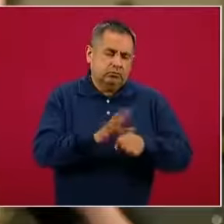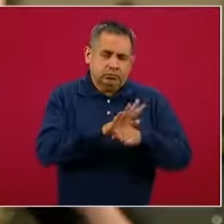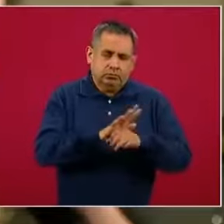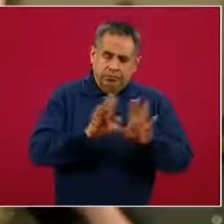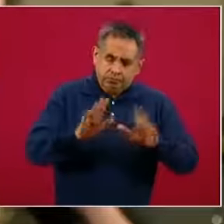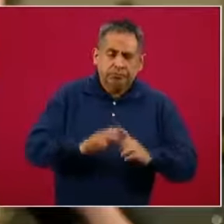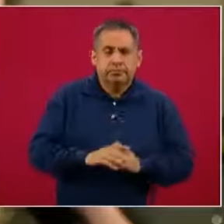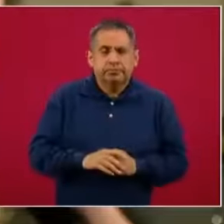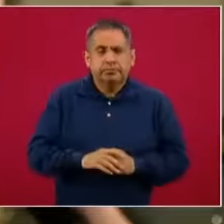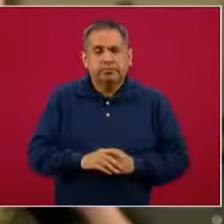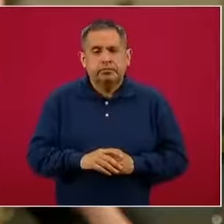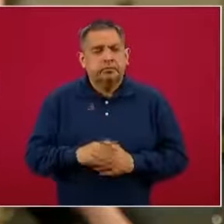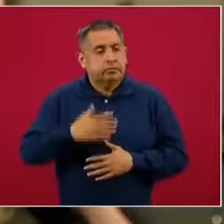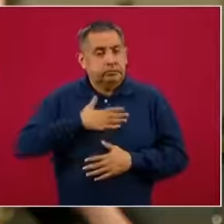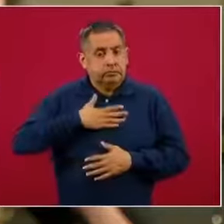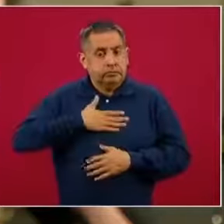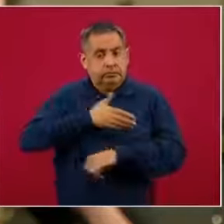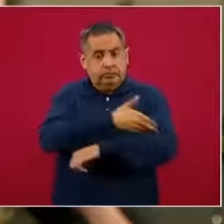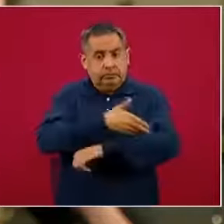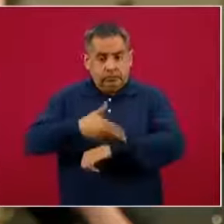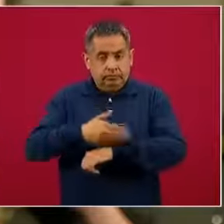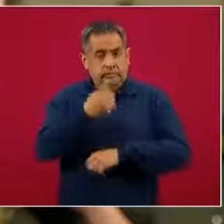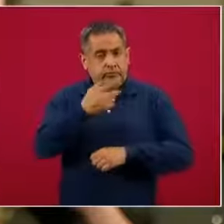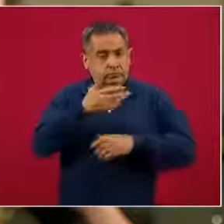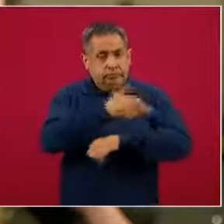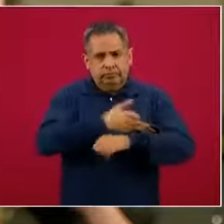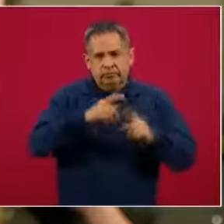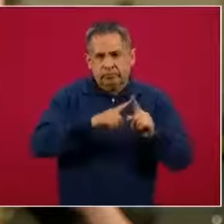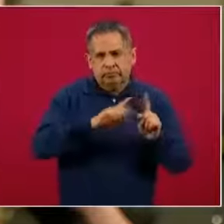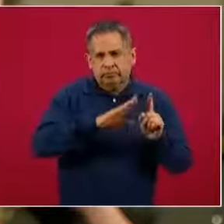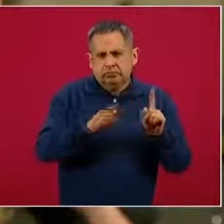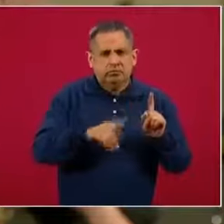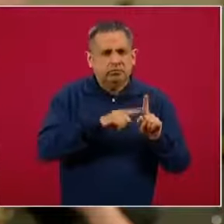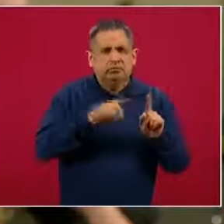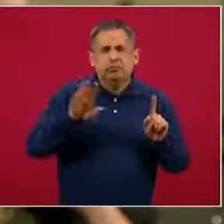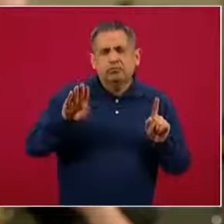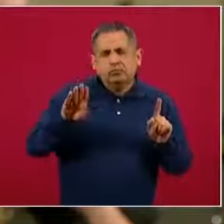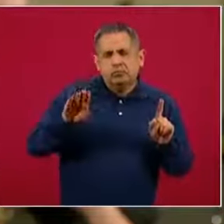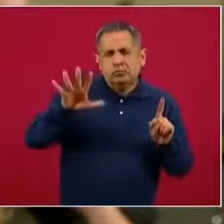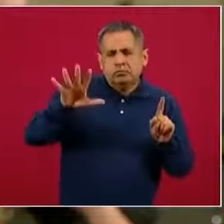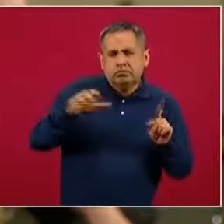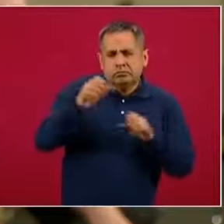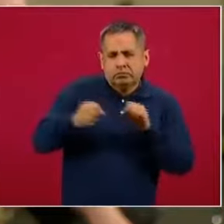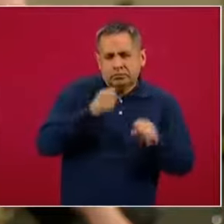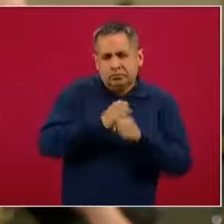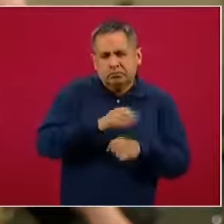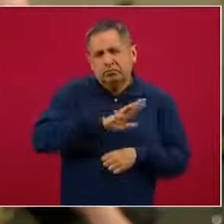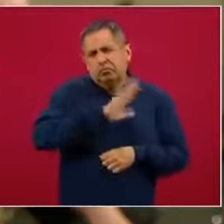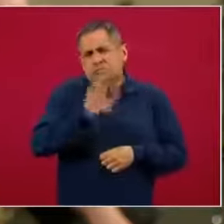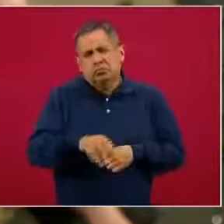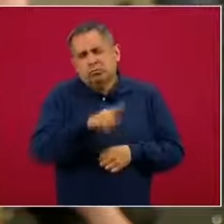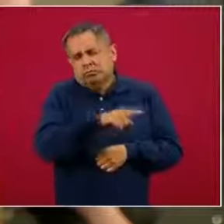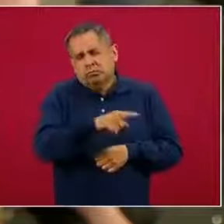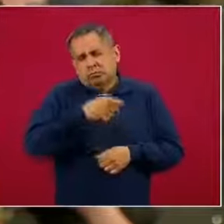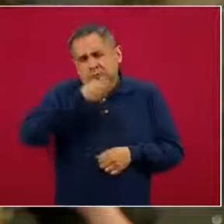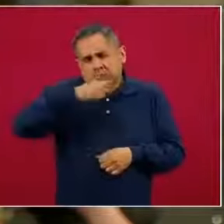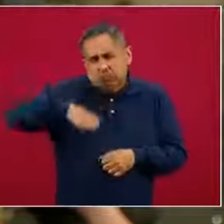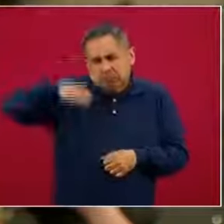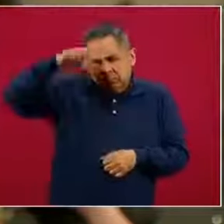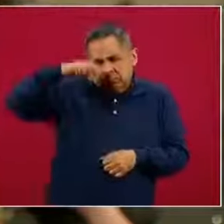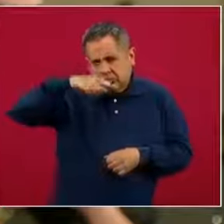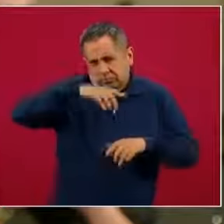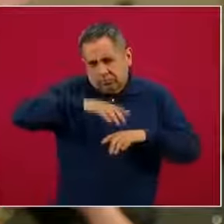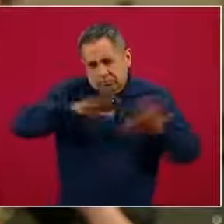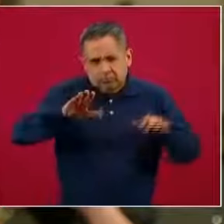Dentro de mis familiares falleció una persona de 95 años. Mi familia muere por longevidad, por viejos,